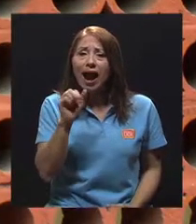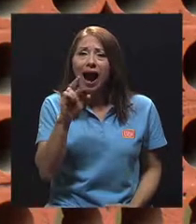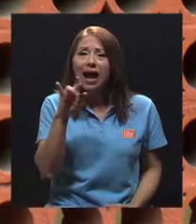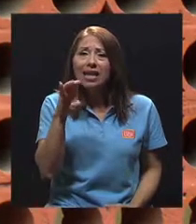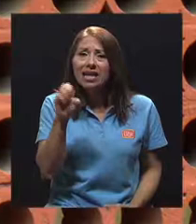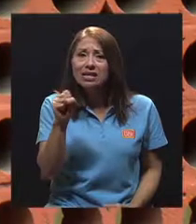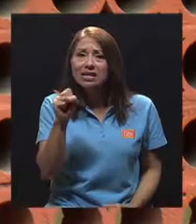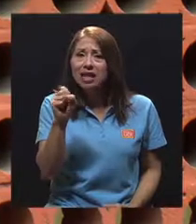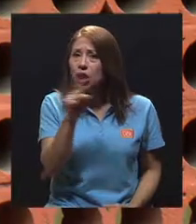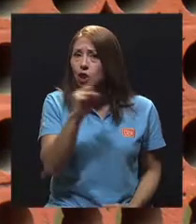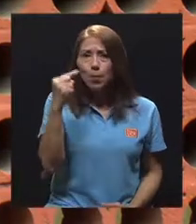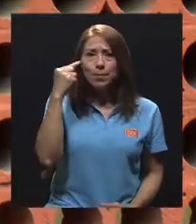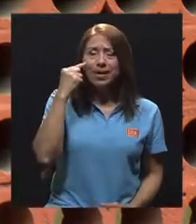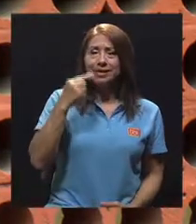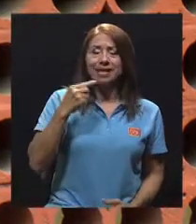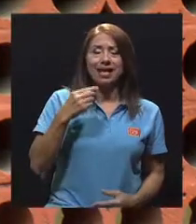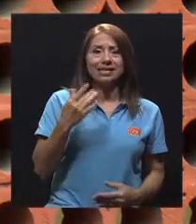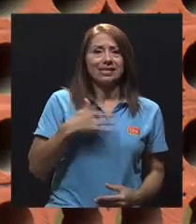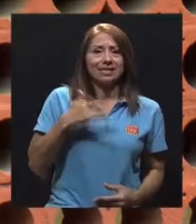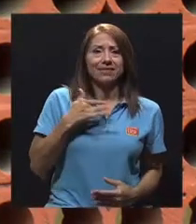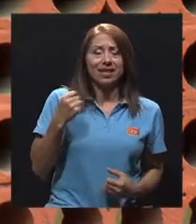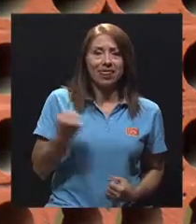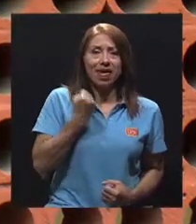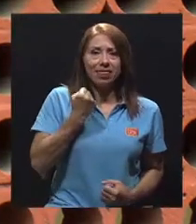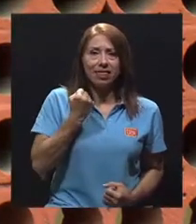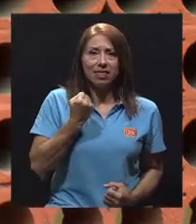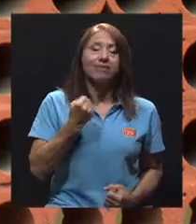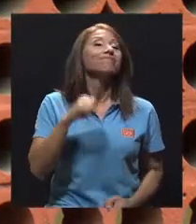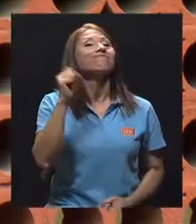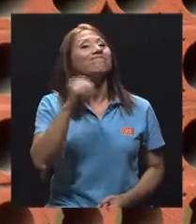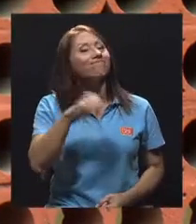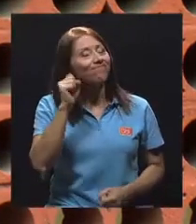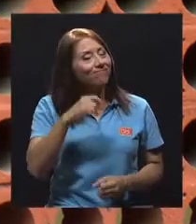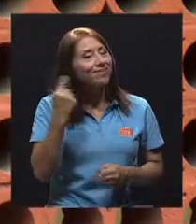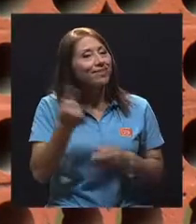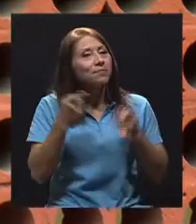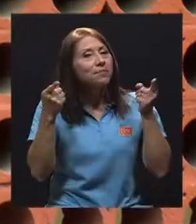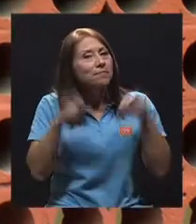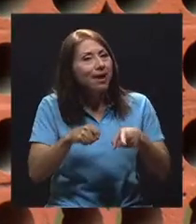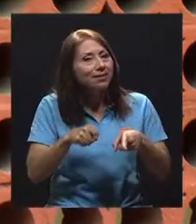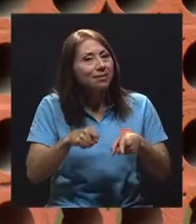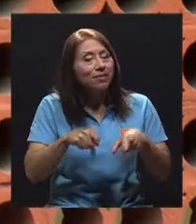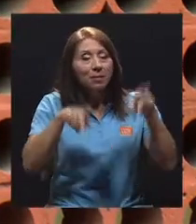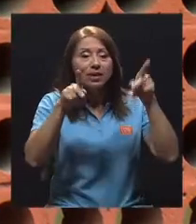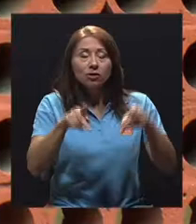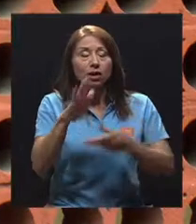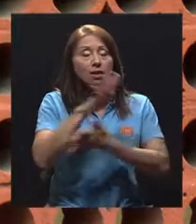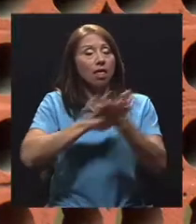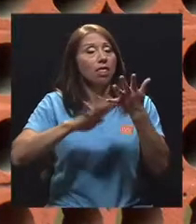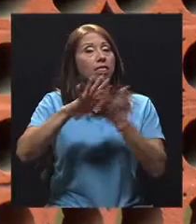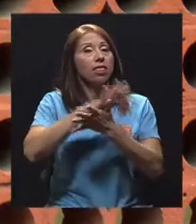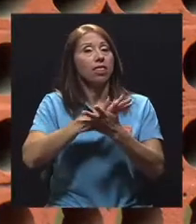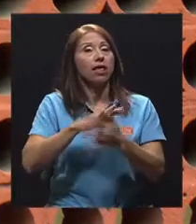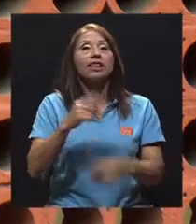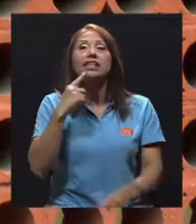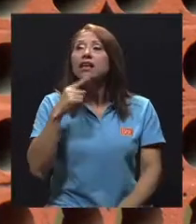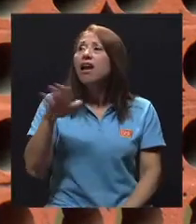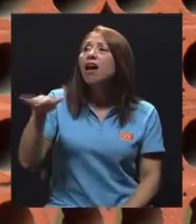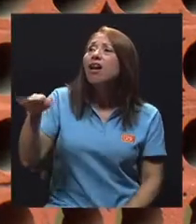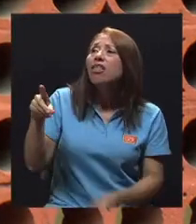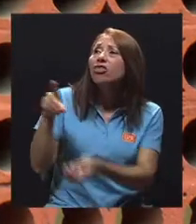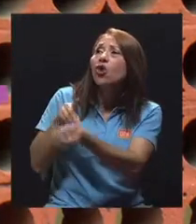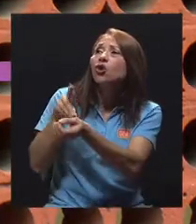más frecuente, ¿verdad? Y es con lo que más la gente enreda uh-huh. el tema de la hipersensibilidad dental. Doctor, revíseme